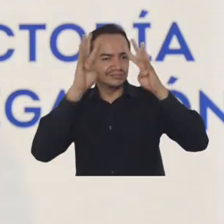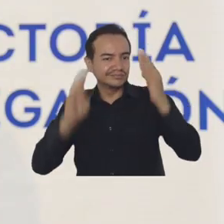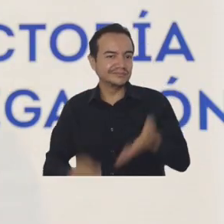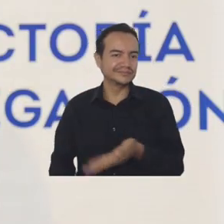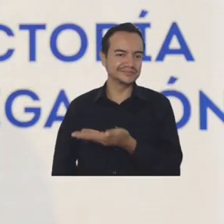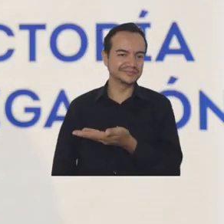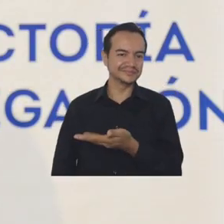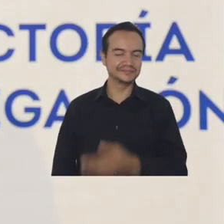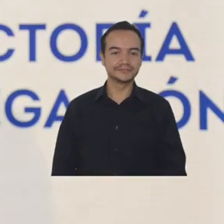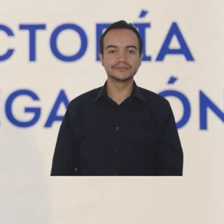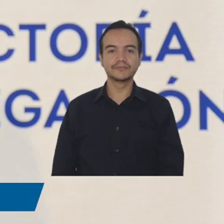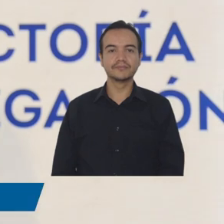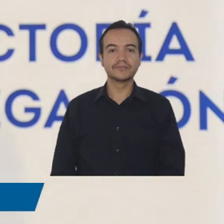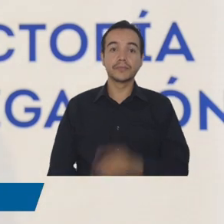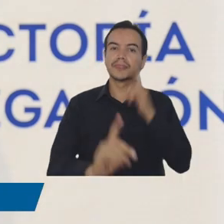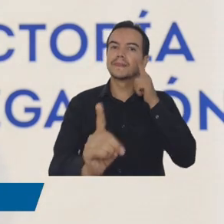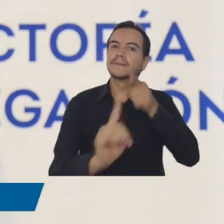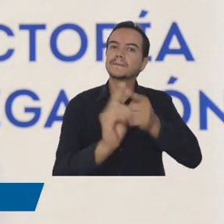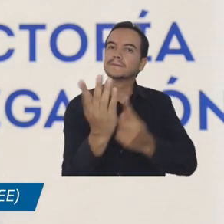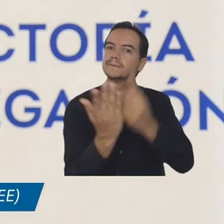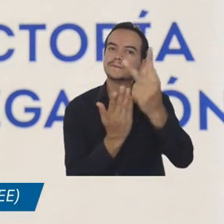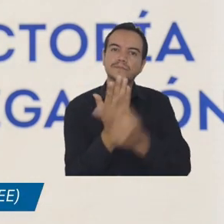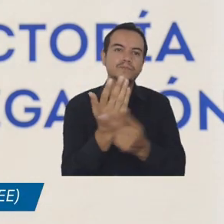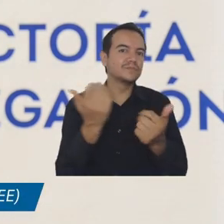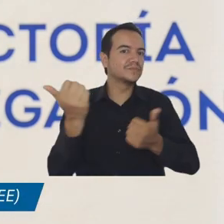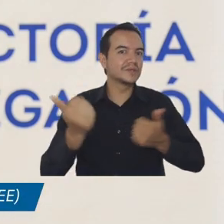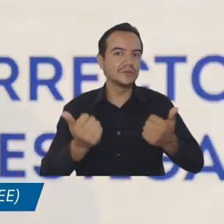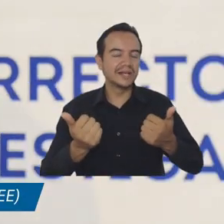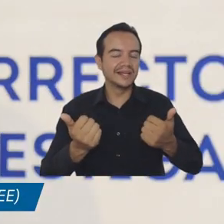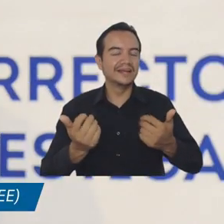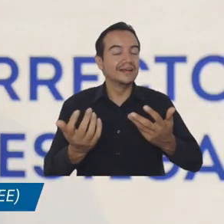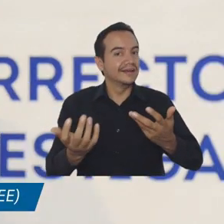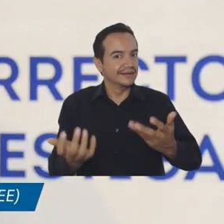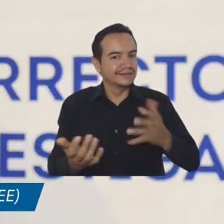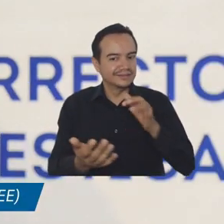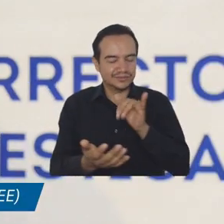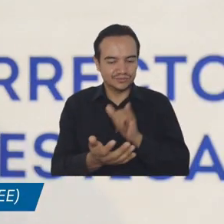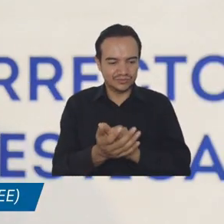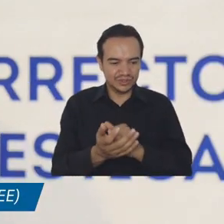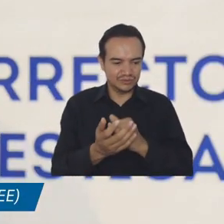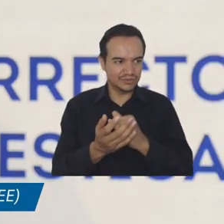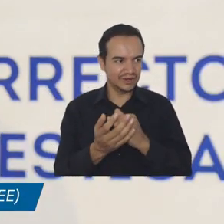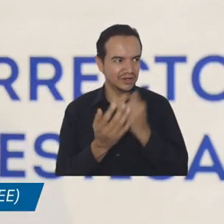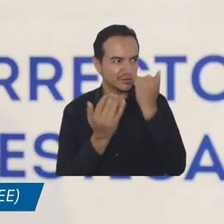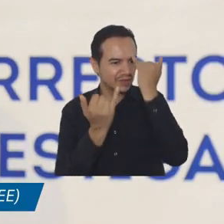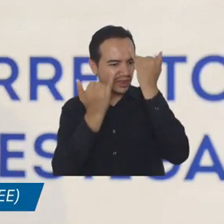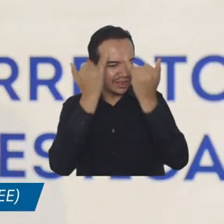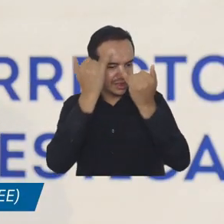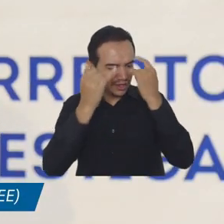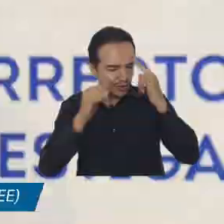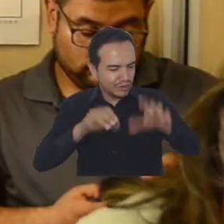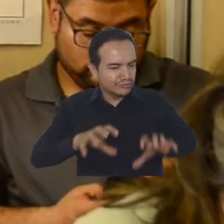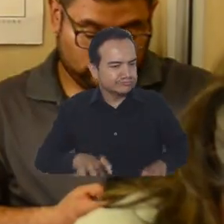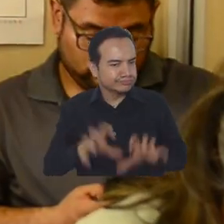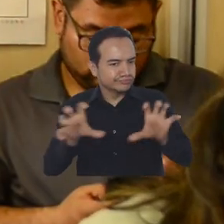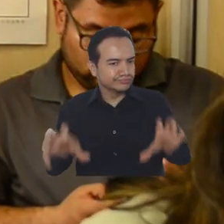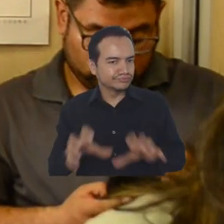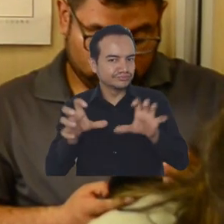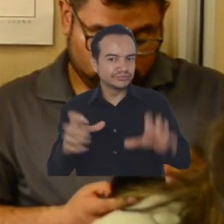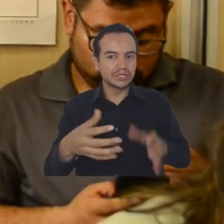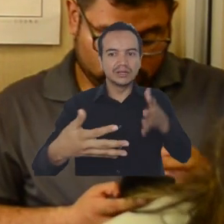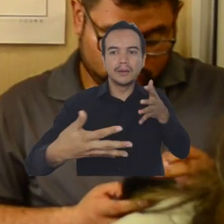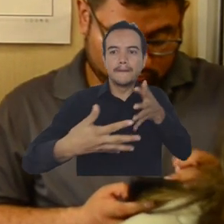innovación. El objetivo del proyecto es lograr implementar a través de un sistema de gestión de innovación aquellos